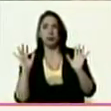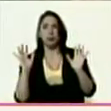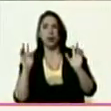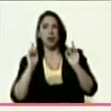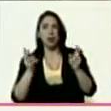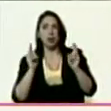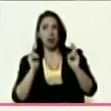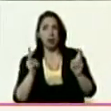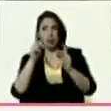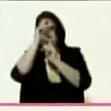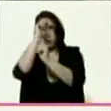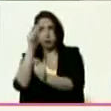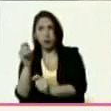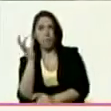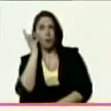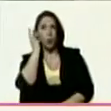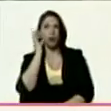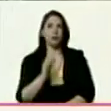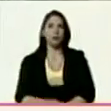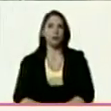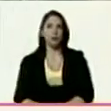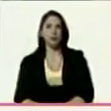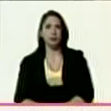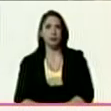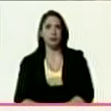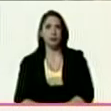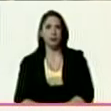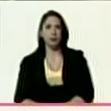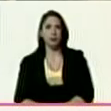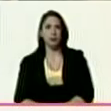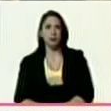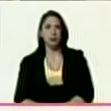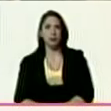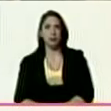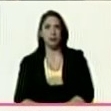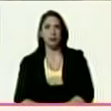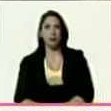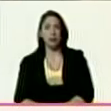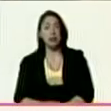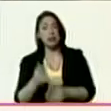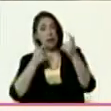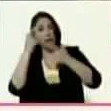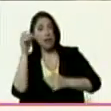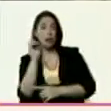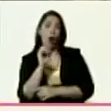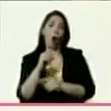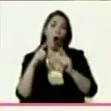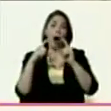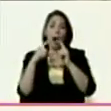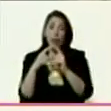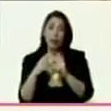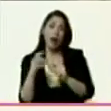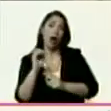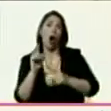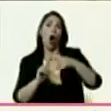El tema del reconocimiento a las mujeres pasa más allá, si es chavista o si es adeca o si es copellana.